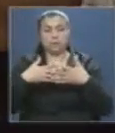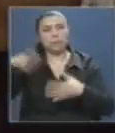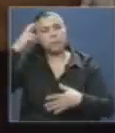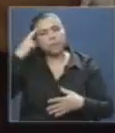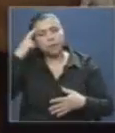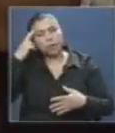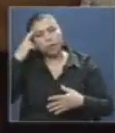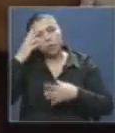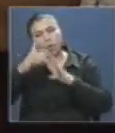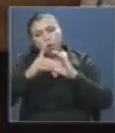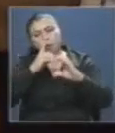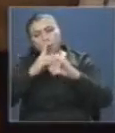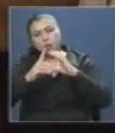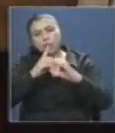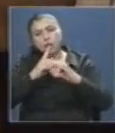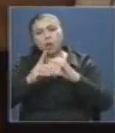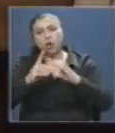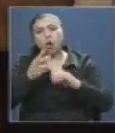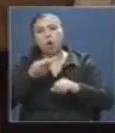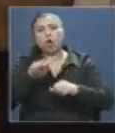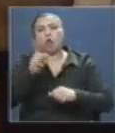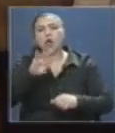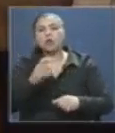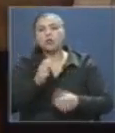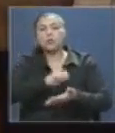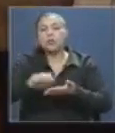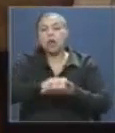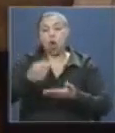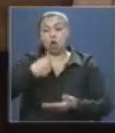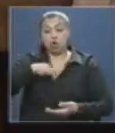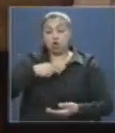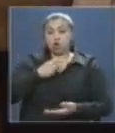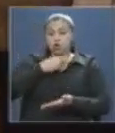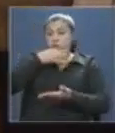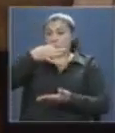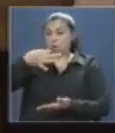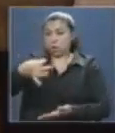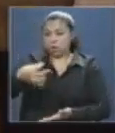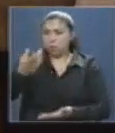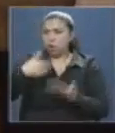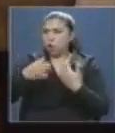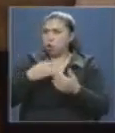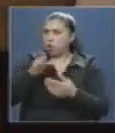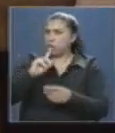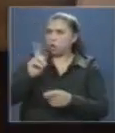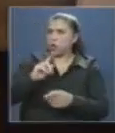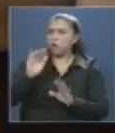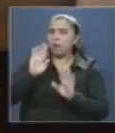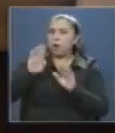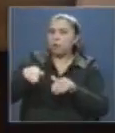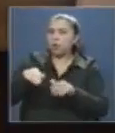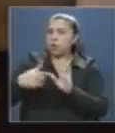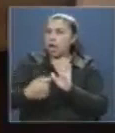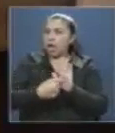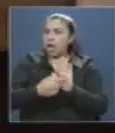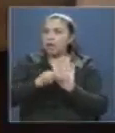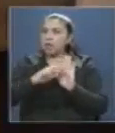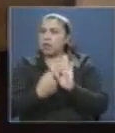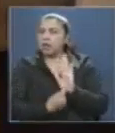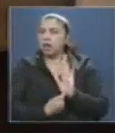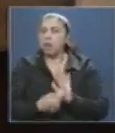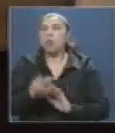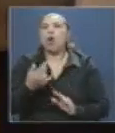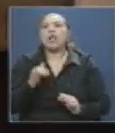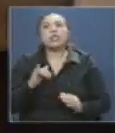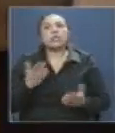Recuerdo un diálogo con el ex subsecretario de Relaciones Exteriores en donde le dijimos: nosotros no vamos a apoyar este proyecto de adecuación si es